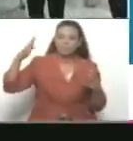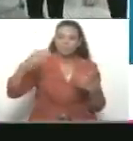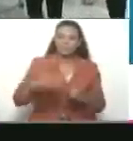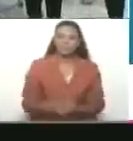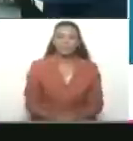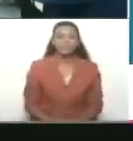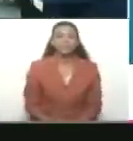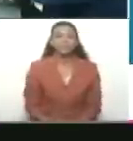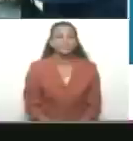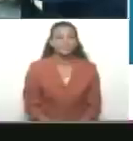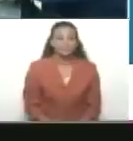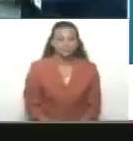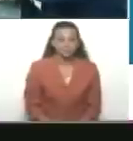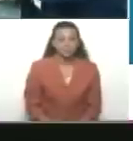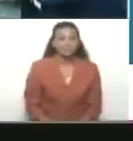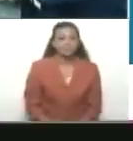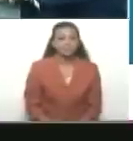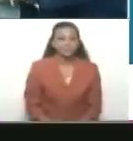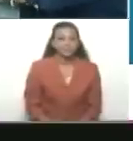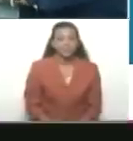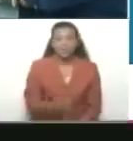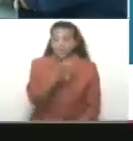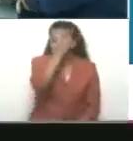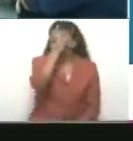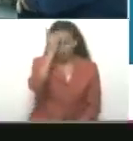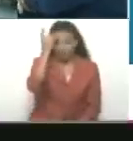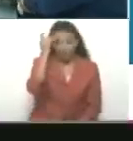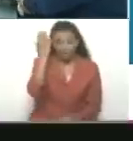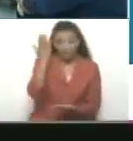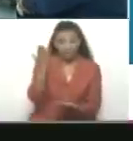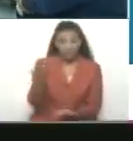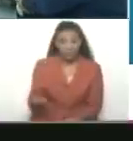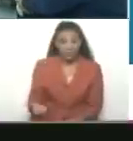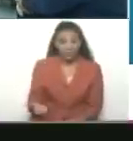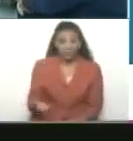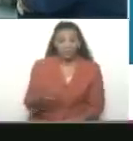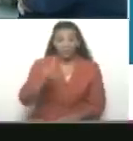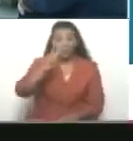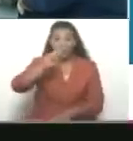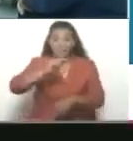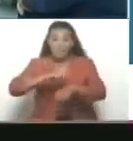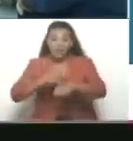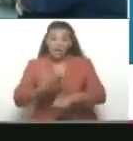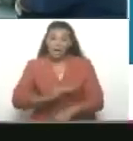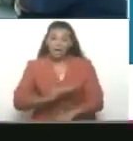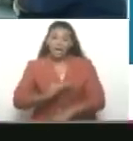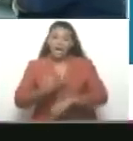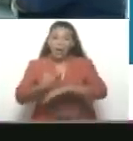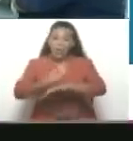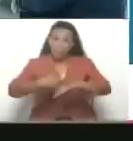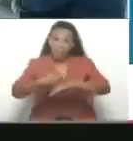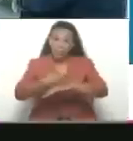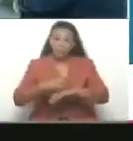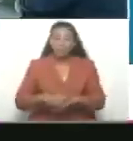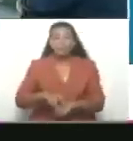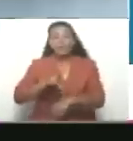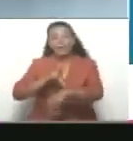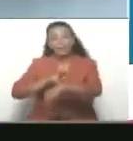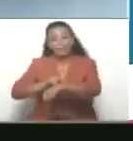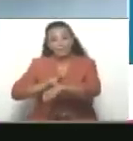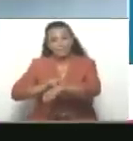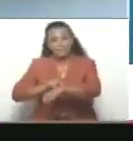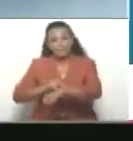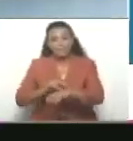aplauso bueno ad Dios dado a magalita a la